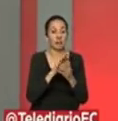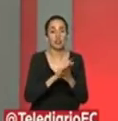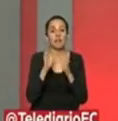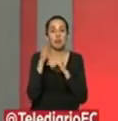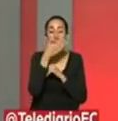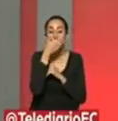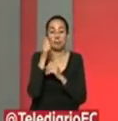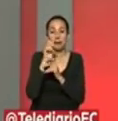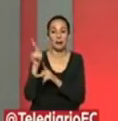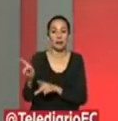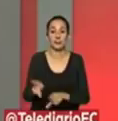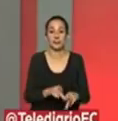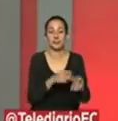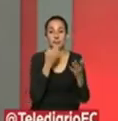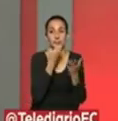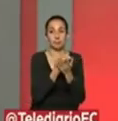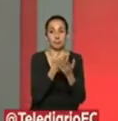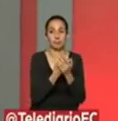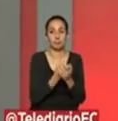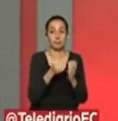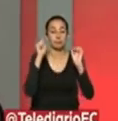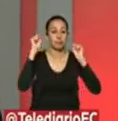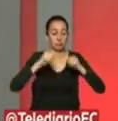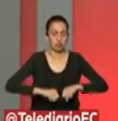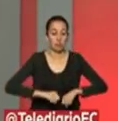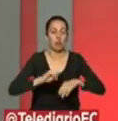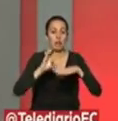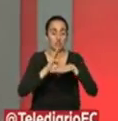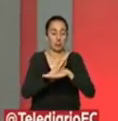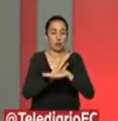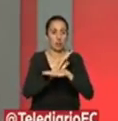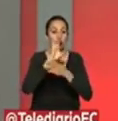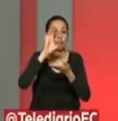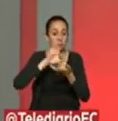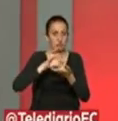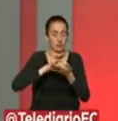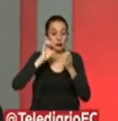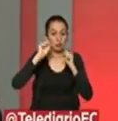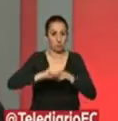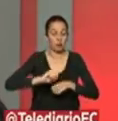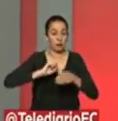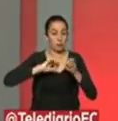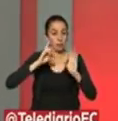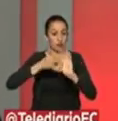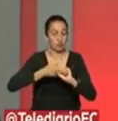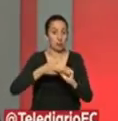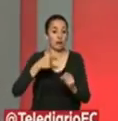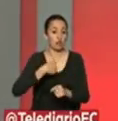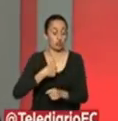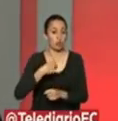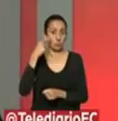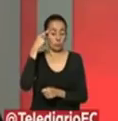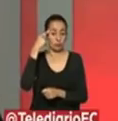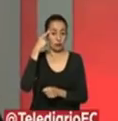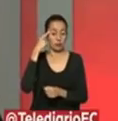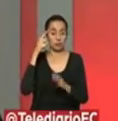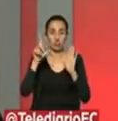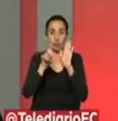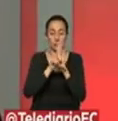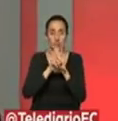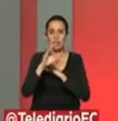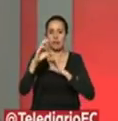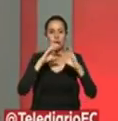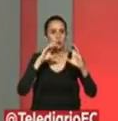social es un buen programa económico, puede el Banco Central coadyuvar en esta tarea. Queremos, y yo en lo personal, derogar la ley de